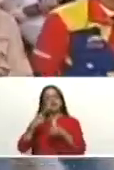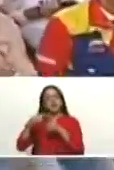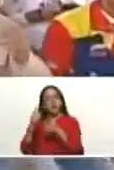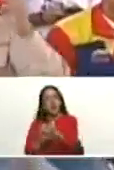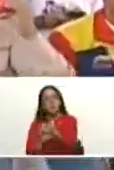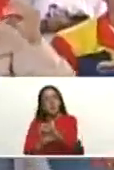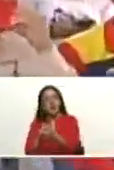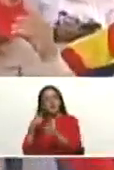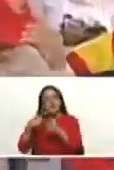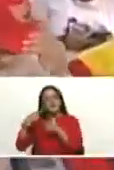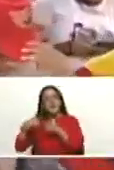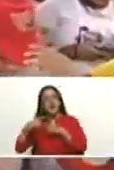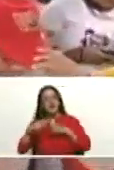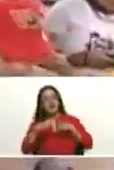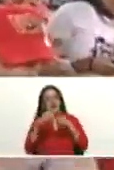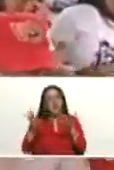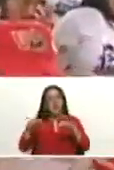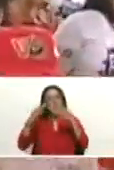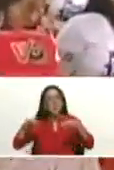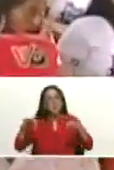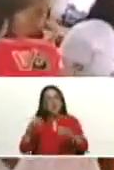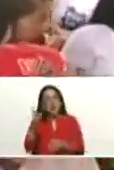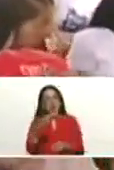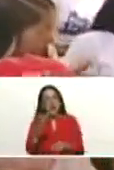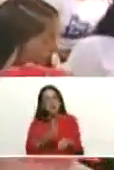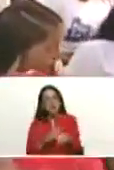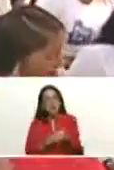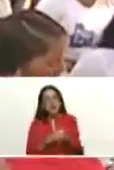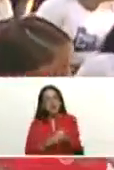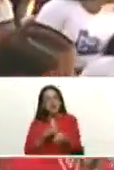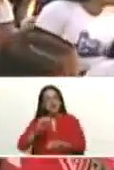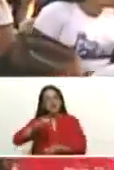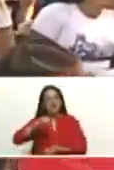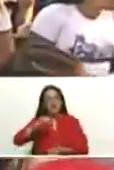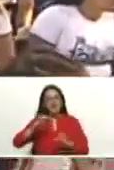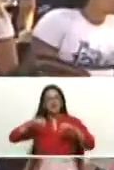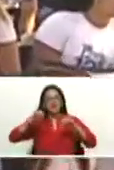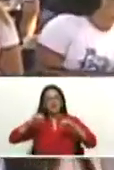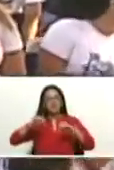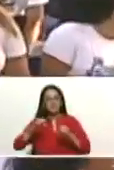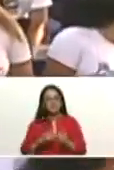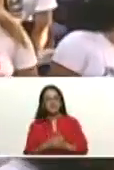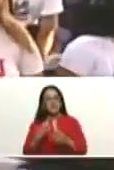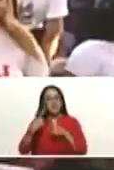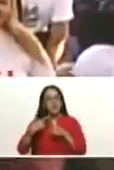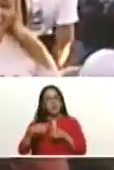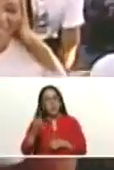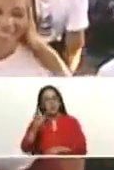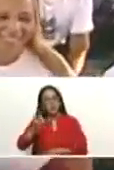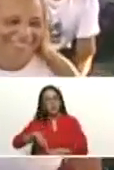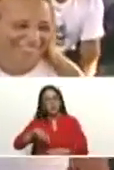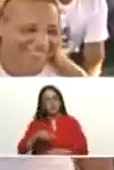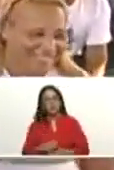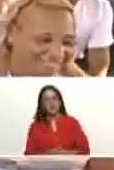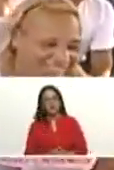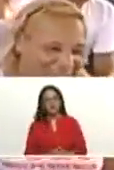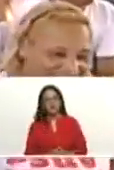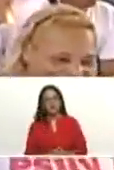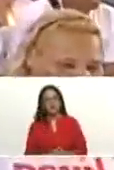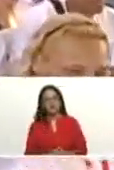Núñez. ¿Ah? Son hermanos, ¿verdad? Ajá. Y Humberto Núñez en la maraca, pues.